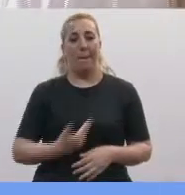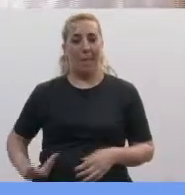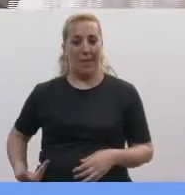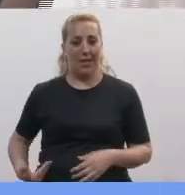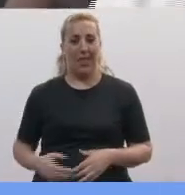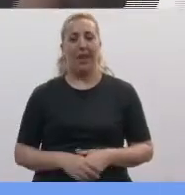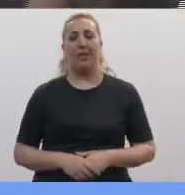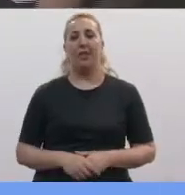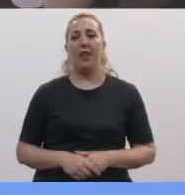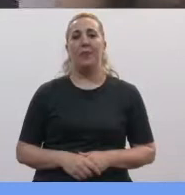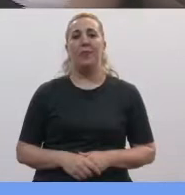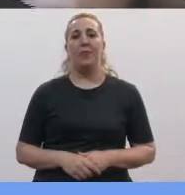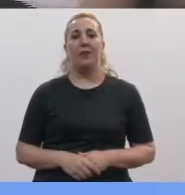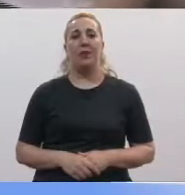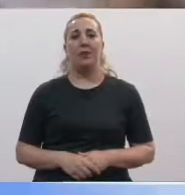presidenta. Bueno,